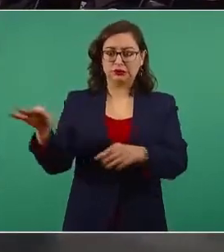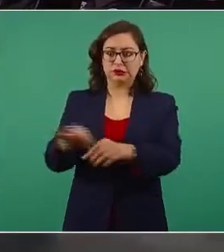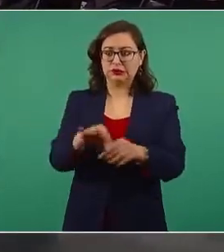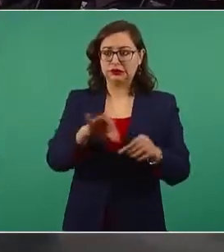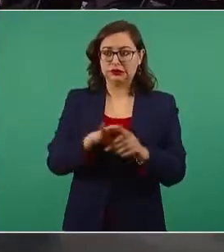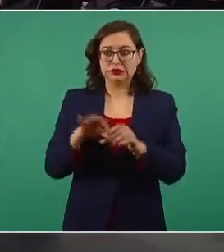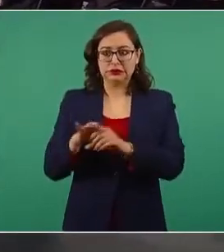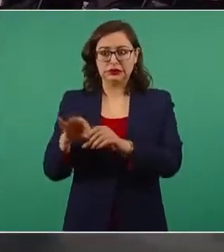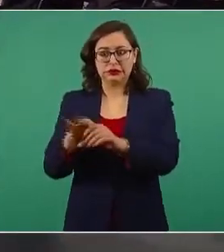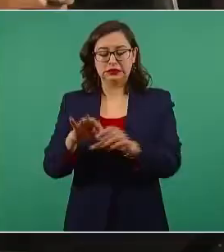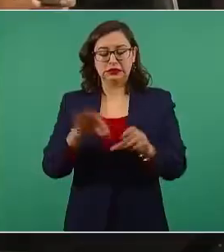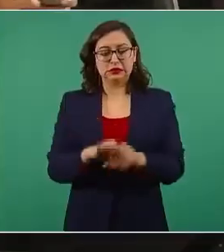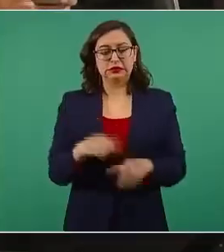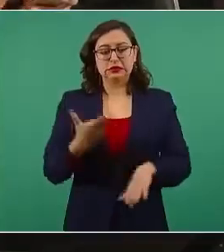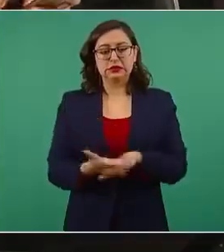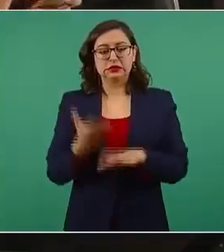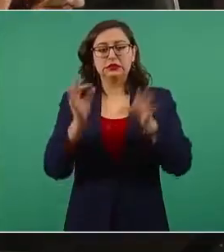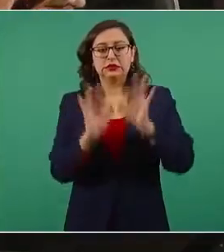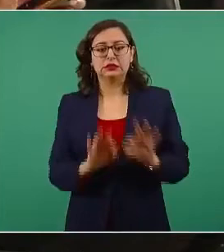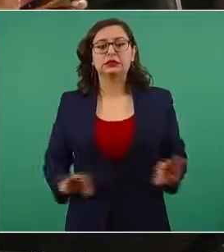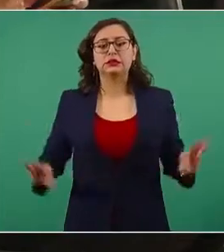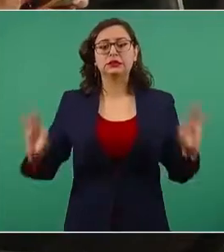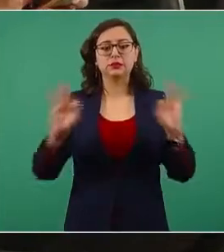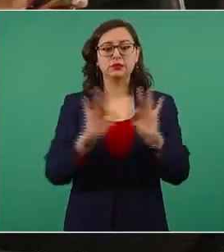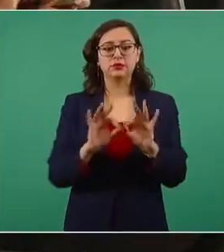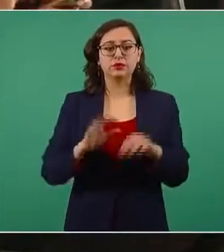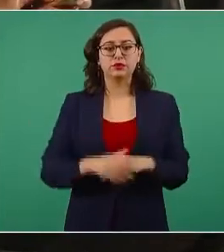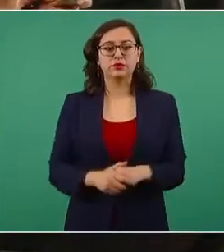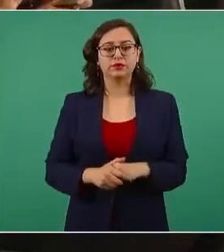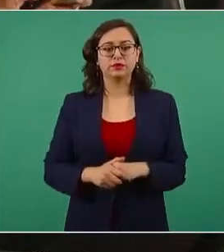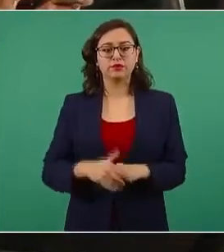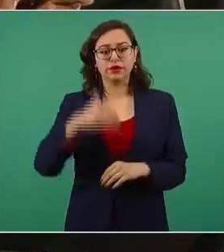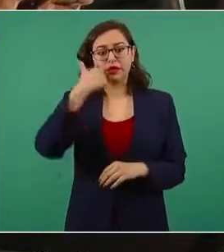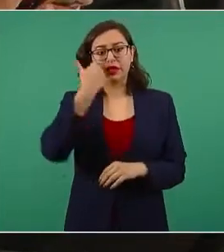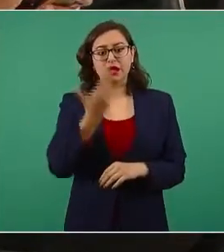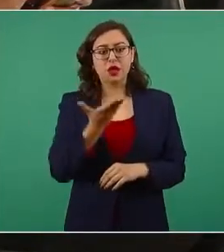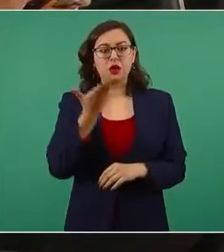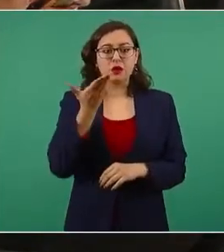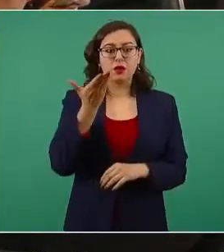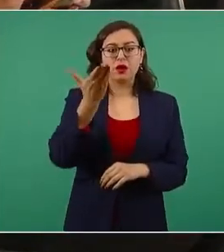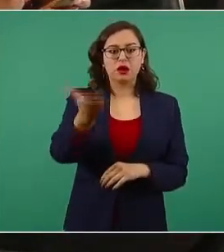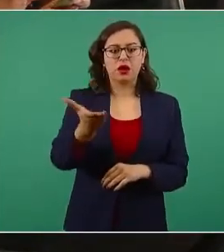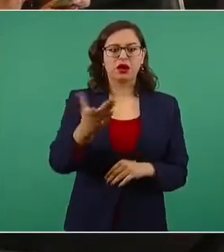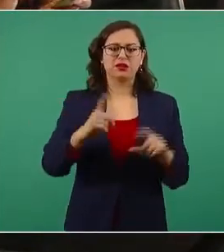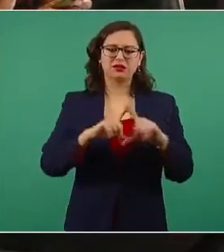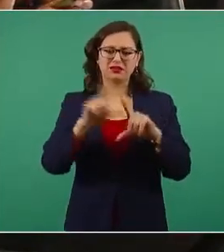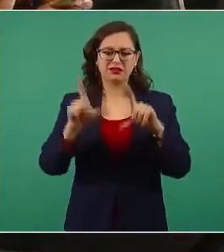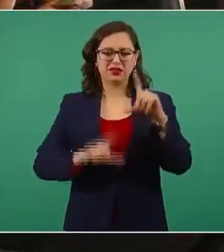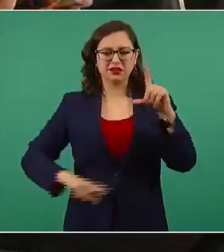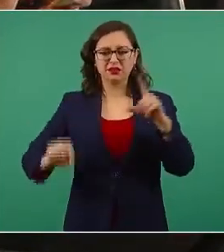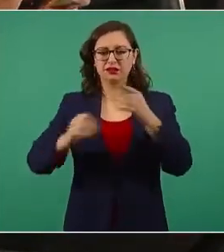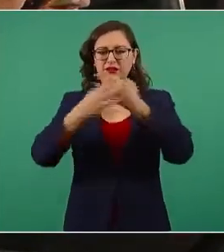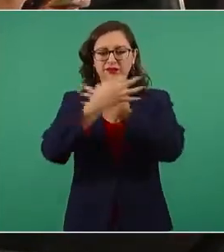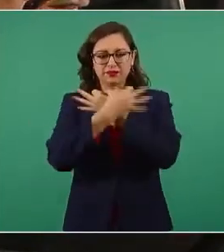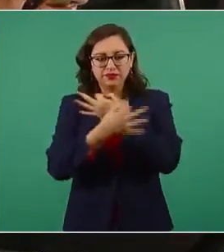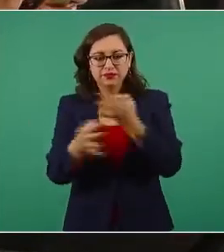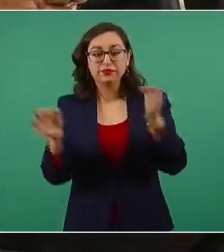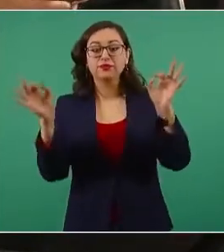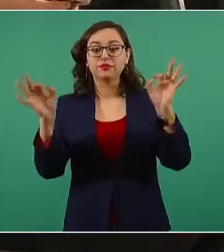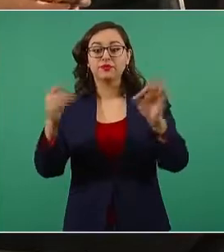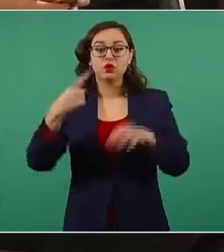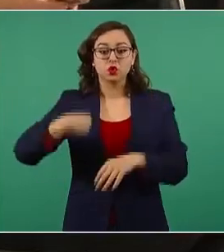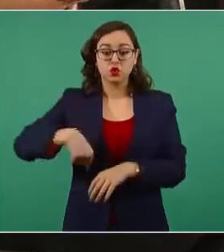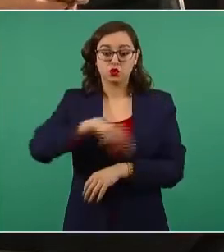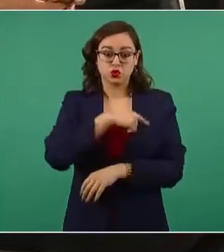de la historia. Quisiera preguntarle, o más bien solicitarle, ¿cuál sería su mensaje a la nación para que salgamos a ejercer